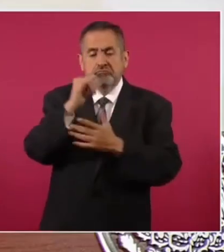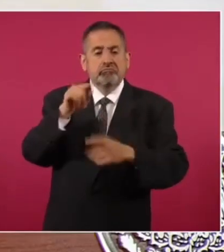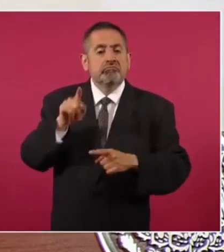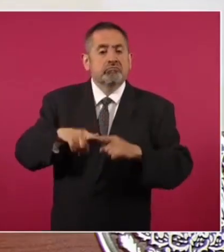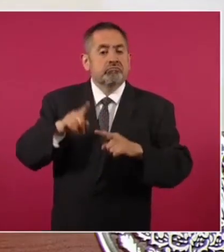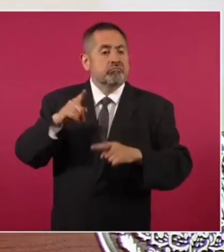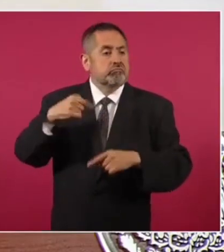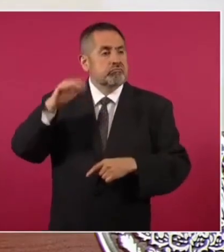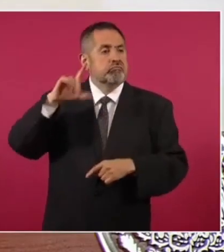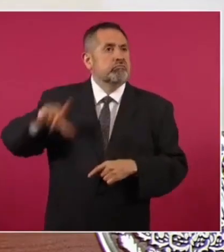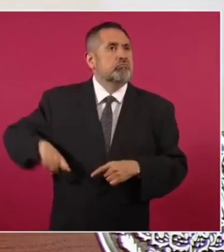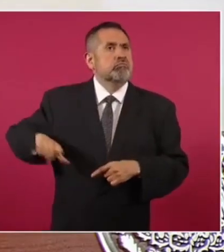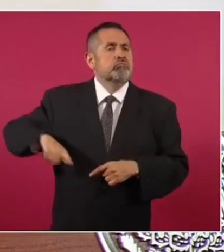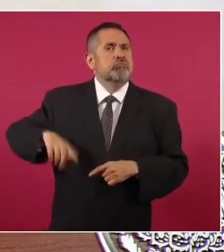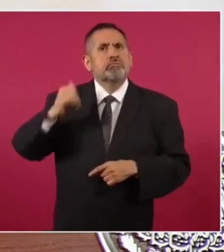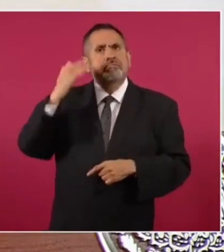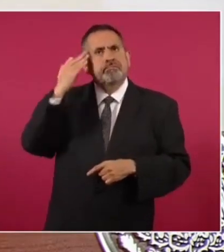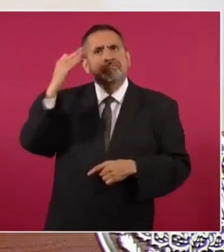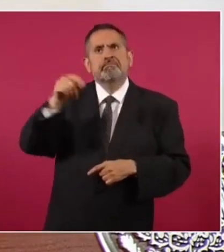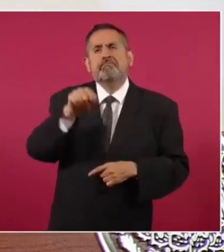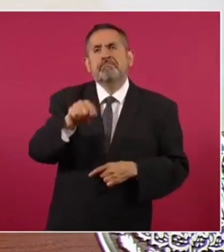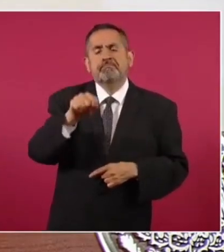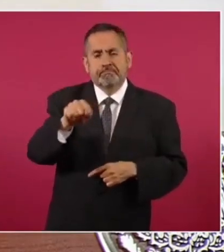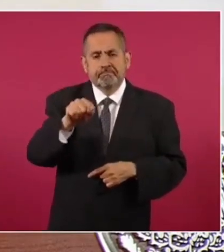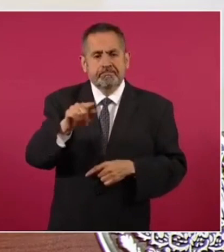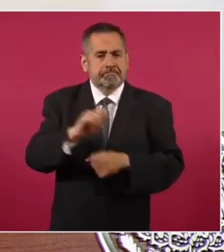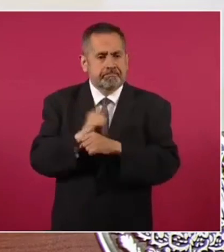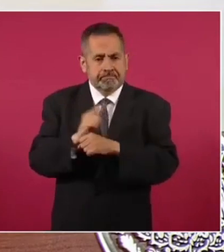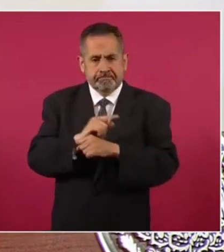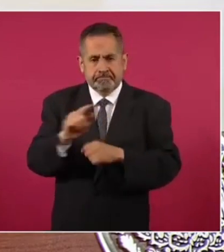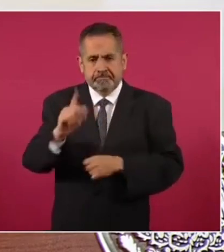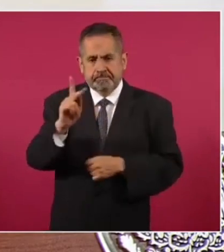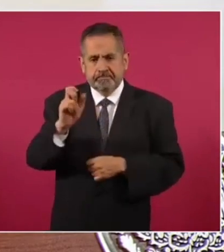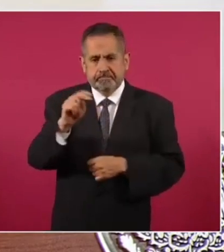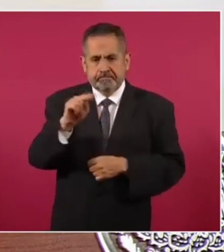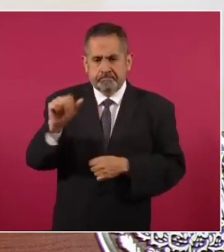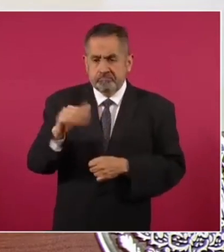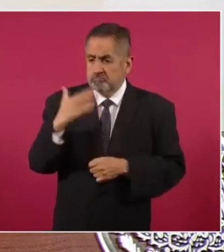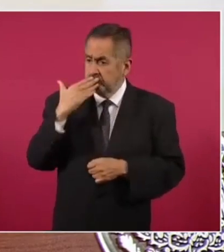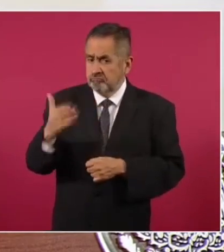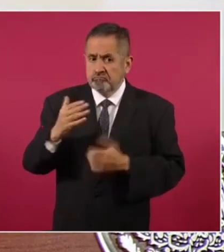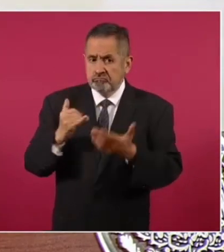en el gobierno de el licenciado Peña.